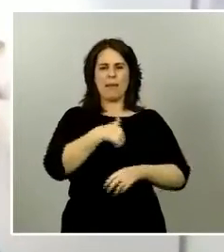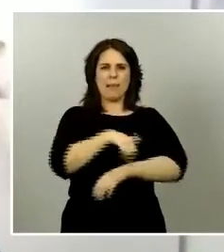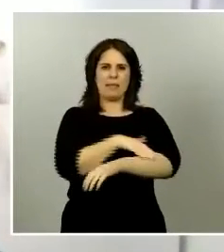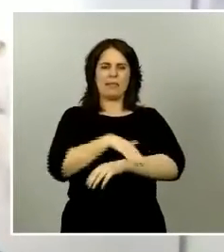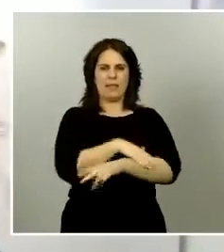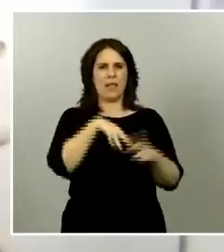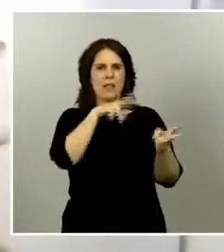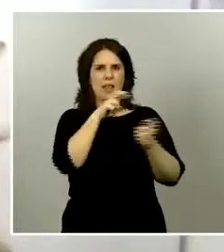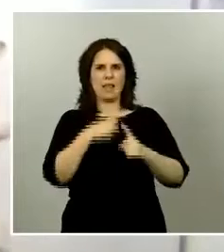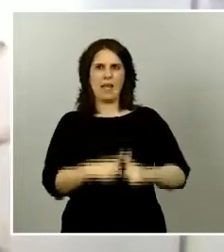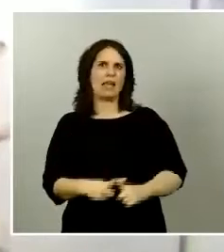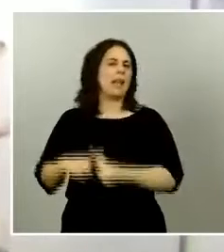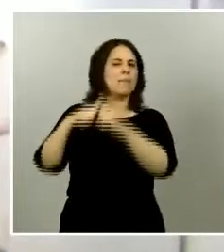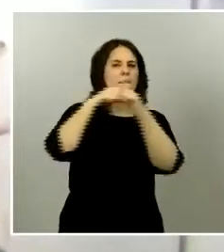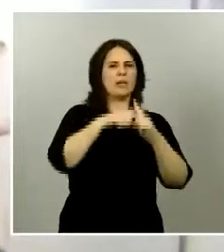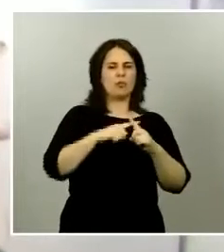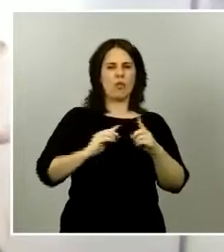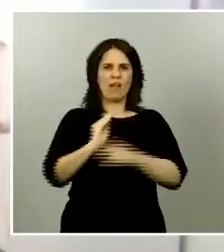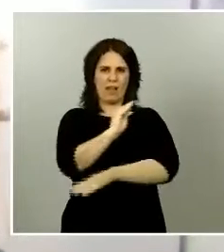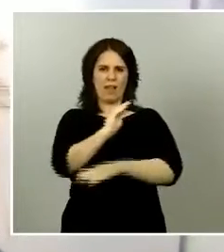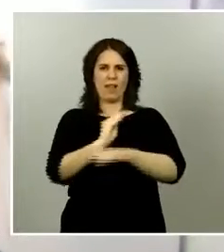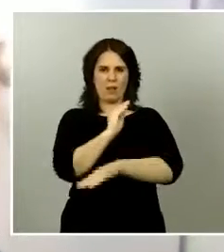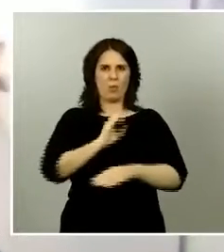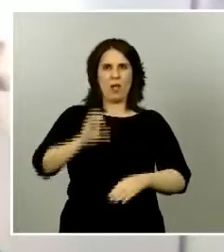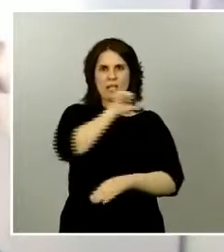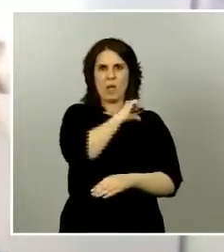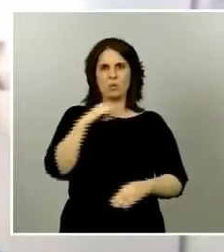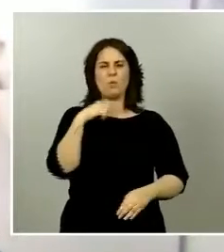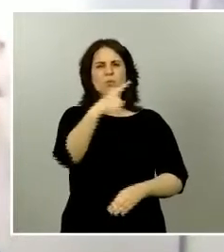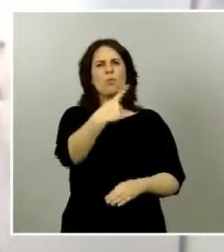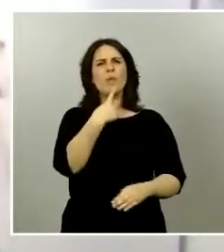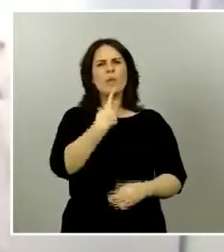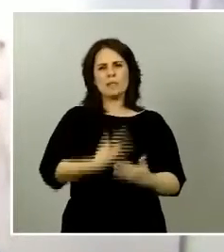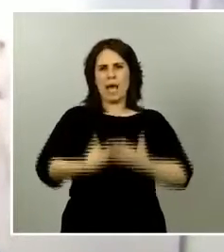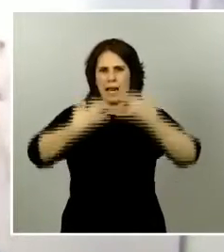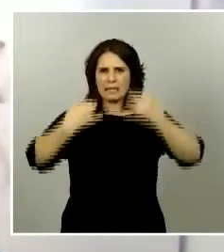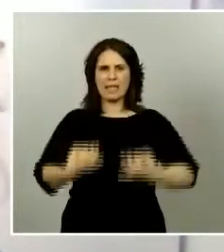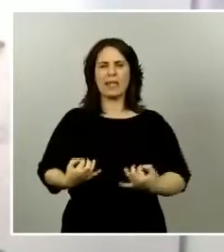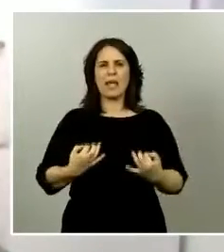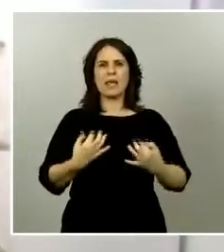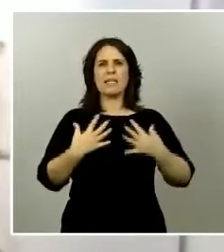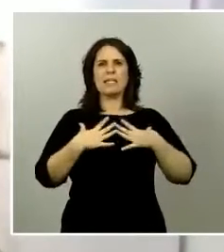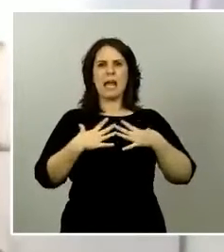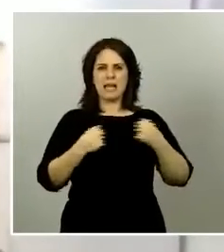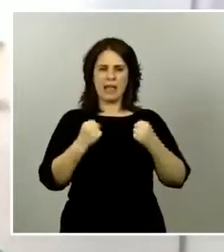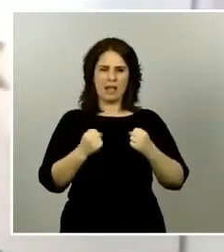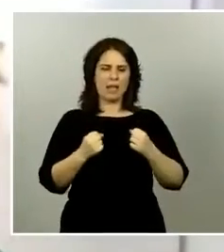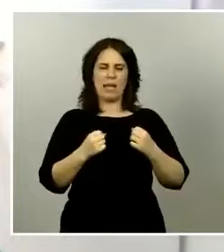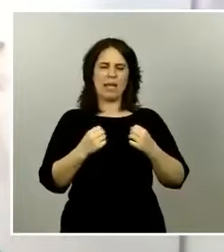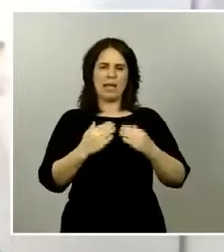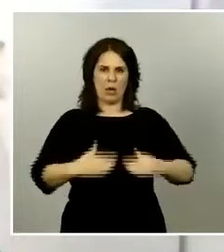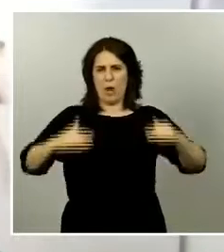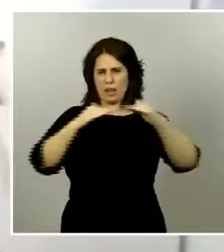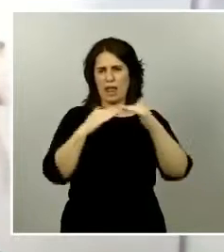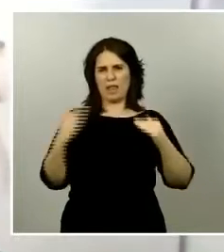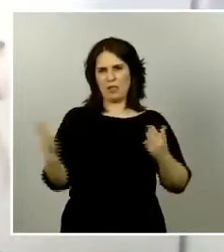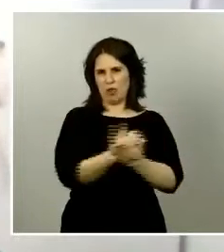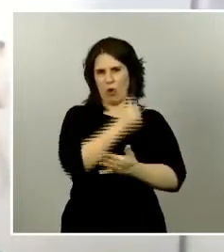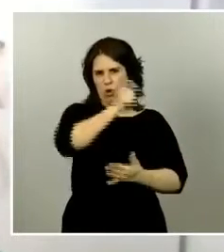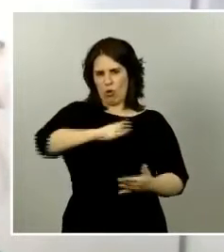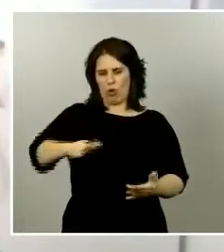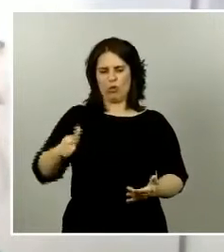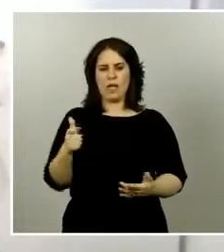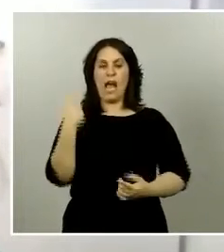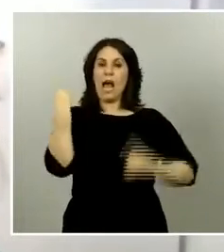ministra portavoz, en este caso como ministra de Hacienda, en el reparto de fondos a las comunidades autónomas, habla usted de garantizar la sanidad